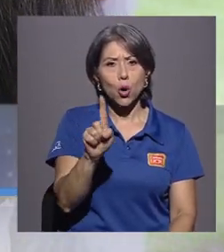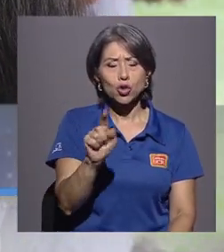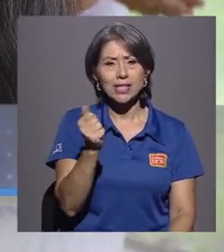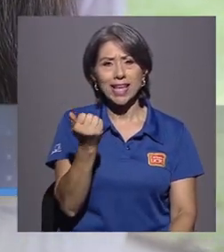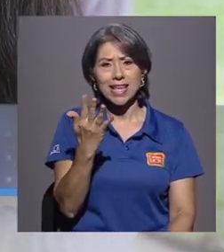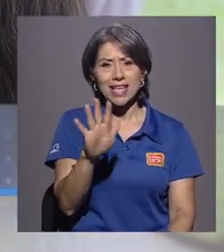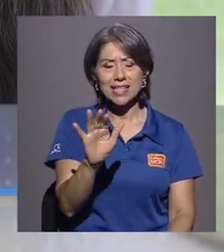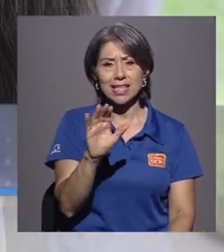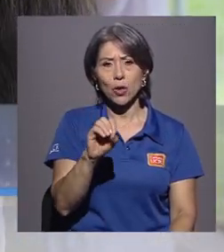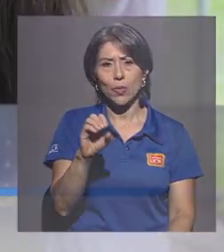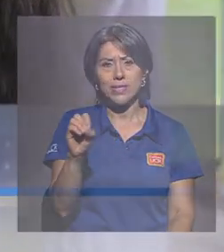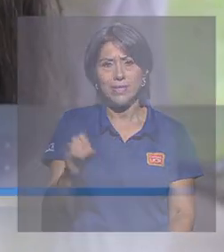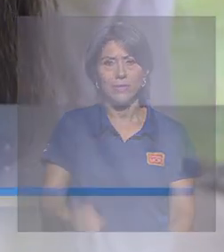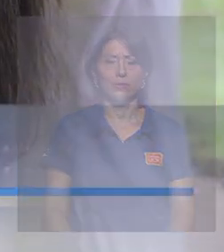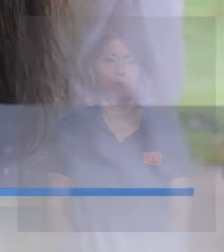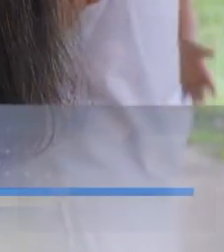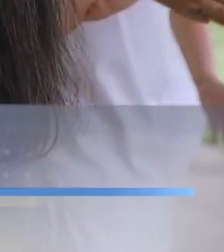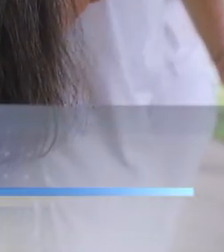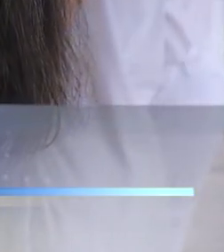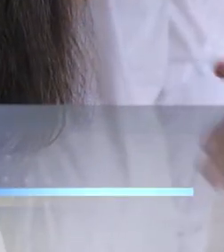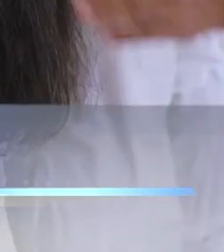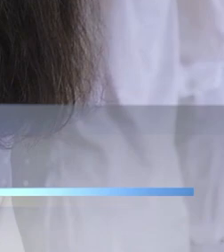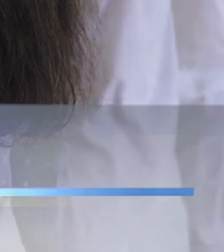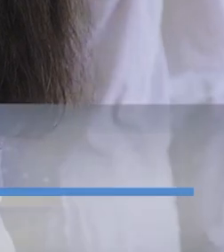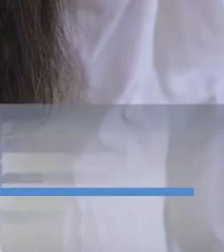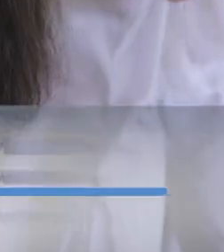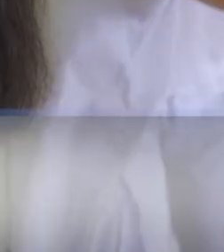11 15 doble 0